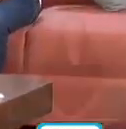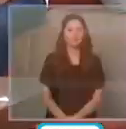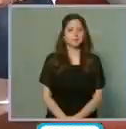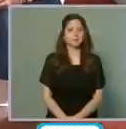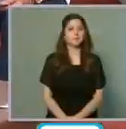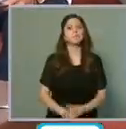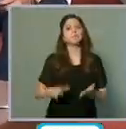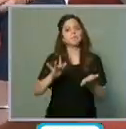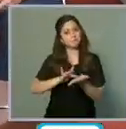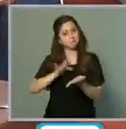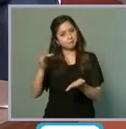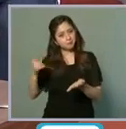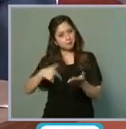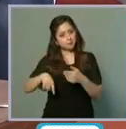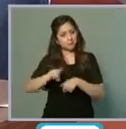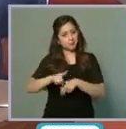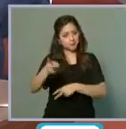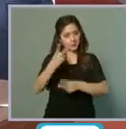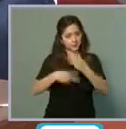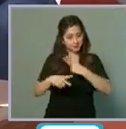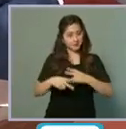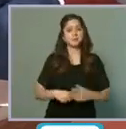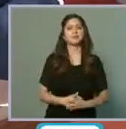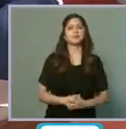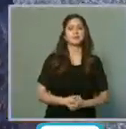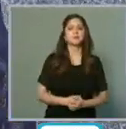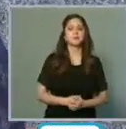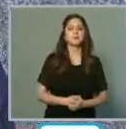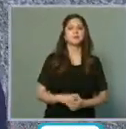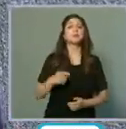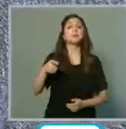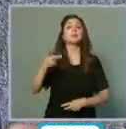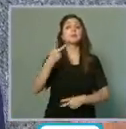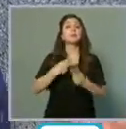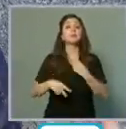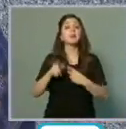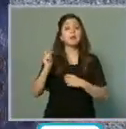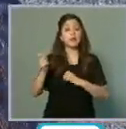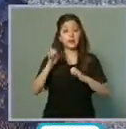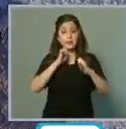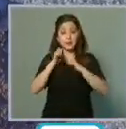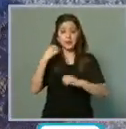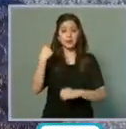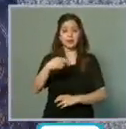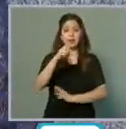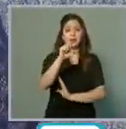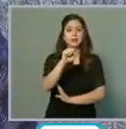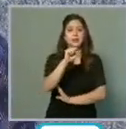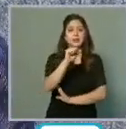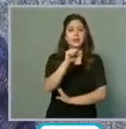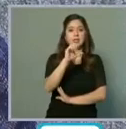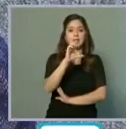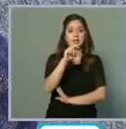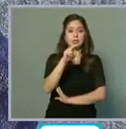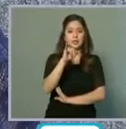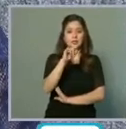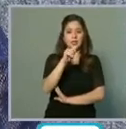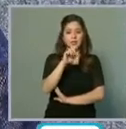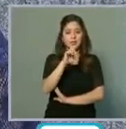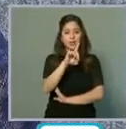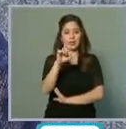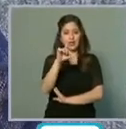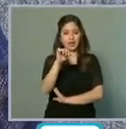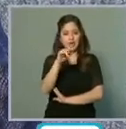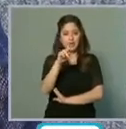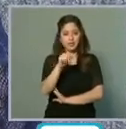Y bien, gracias por estar con nosotros y nos acompaña Sagnité de Labra. De Labra. Ella es de Relaciones Públicas del